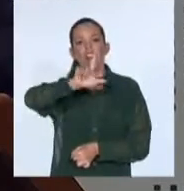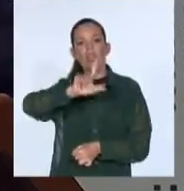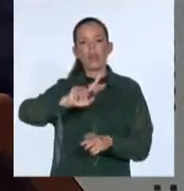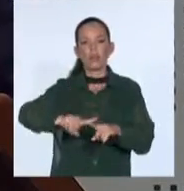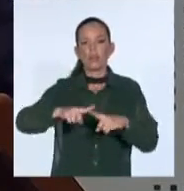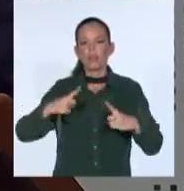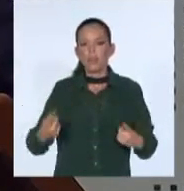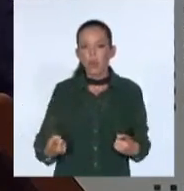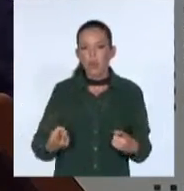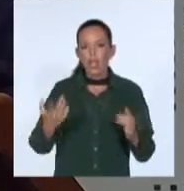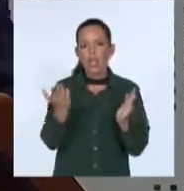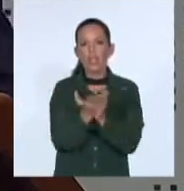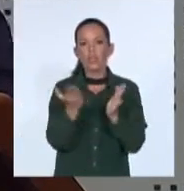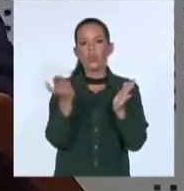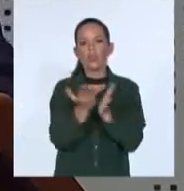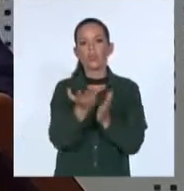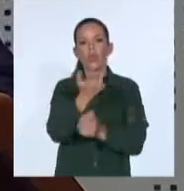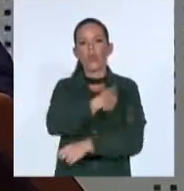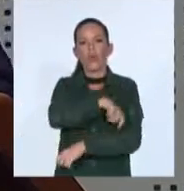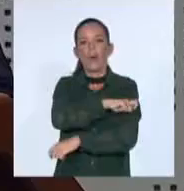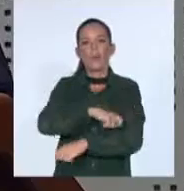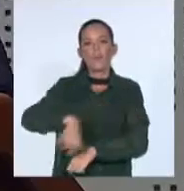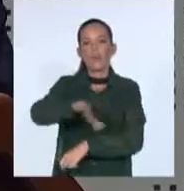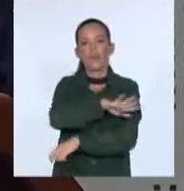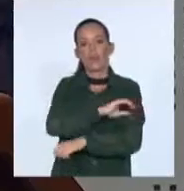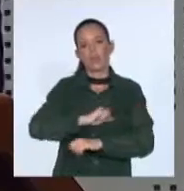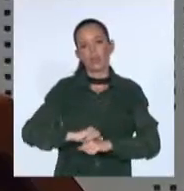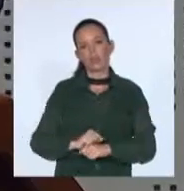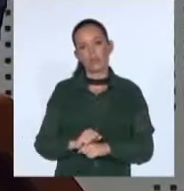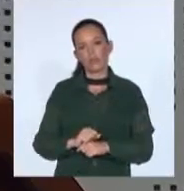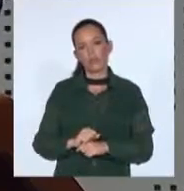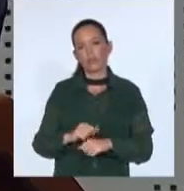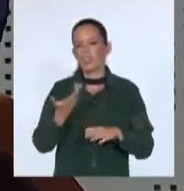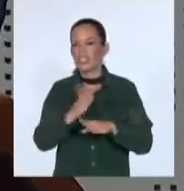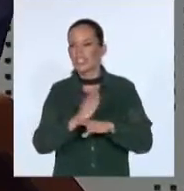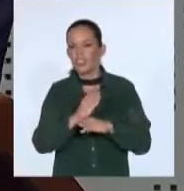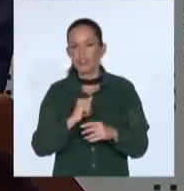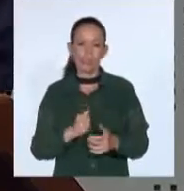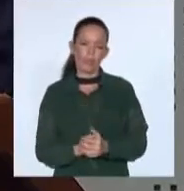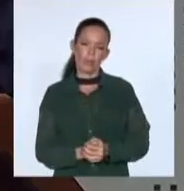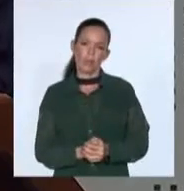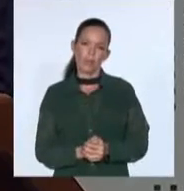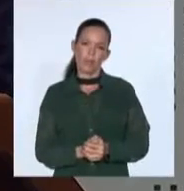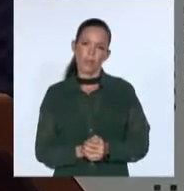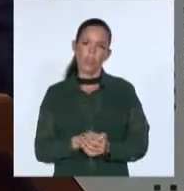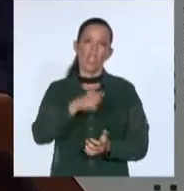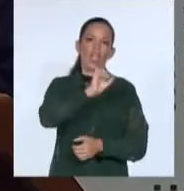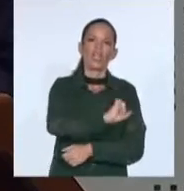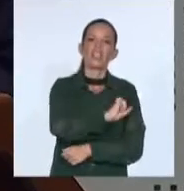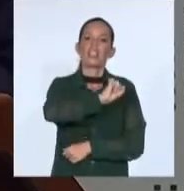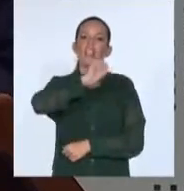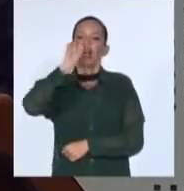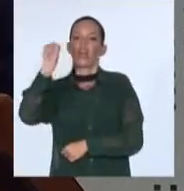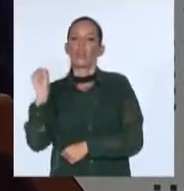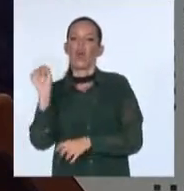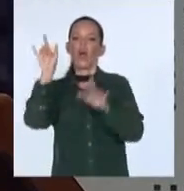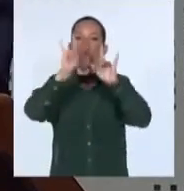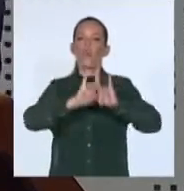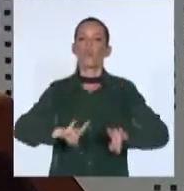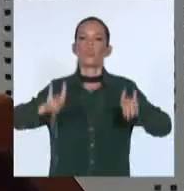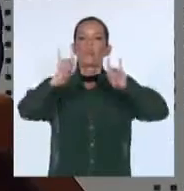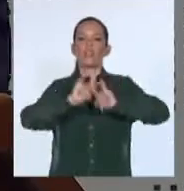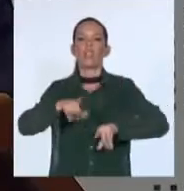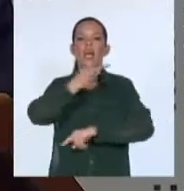pública. Todos han salido de universidades públicas y de algo estamos orgullosos los argentinos, es